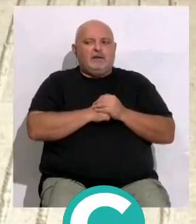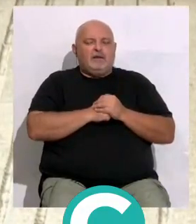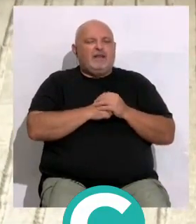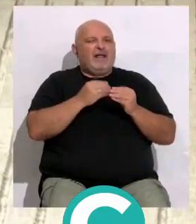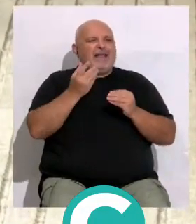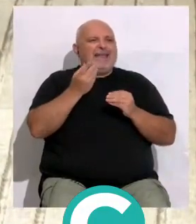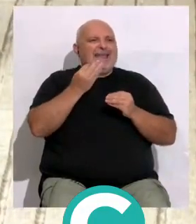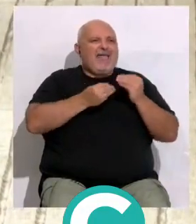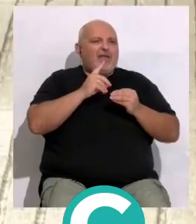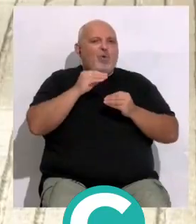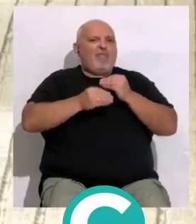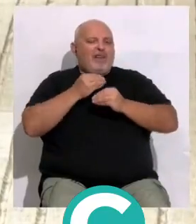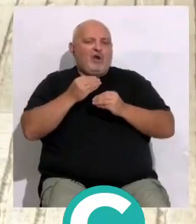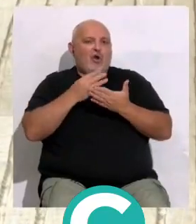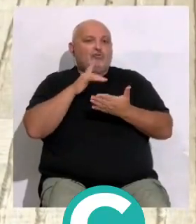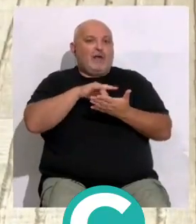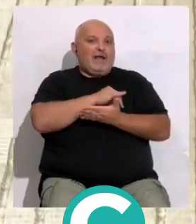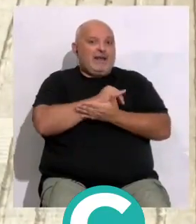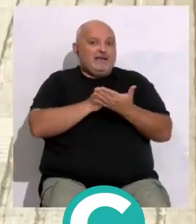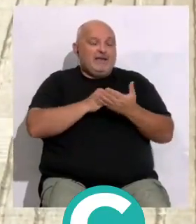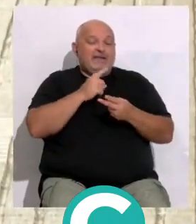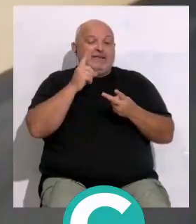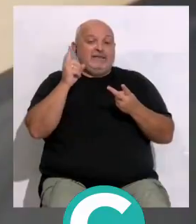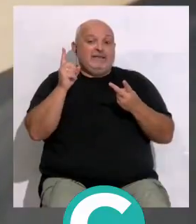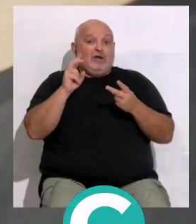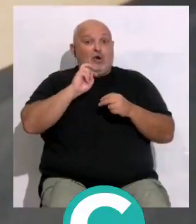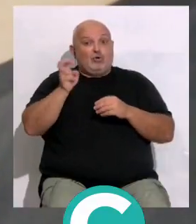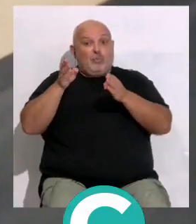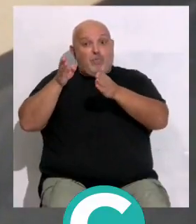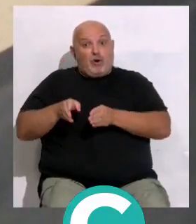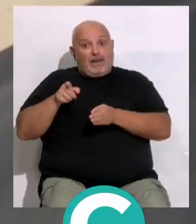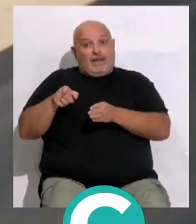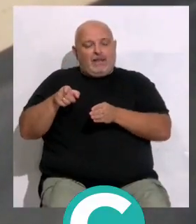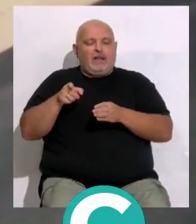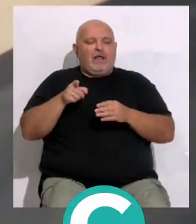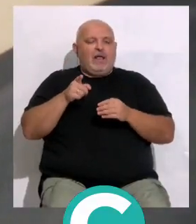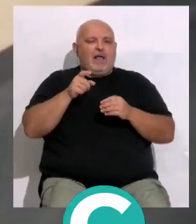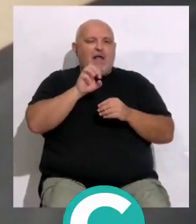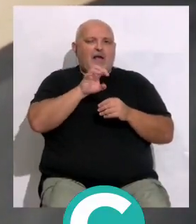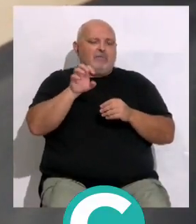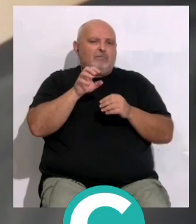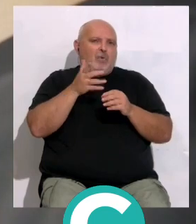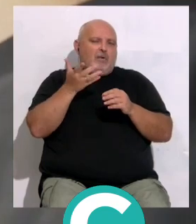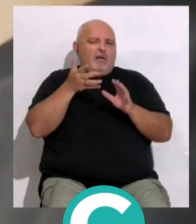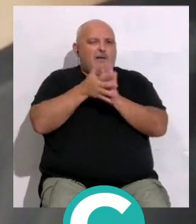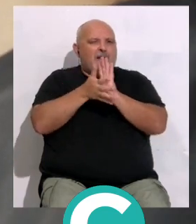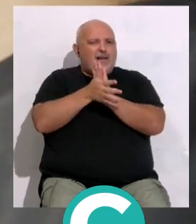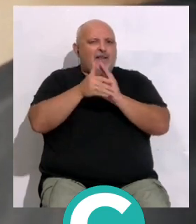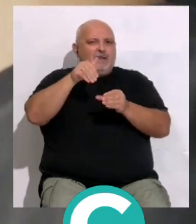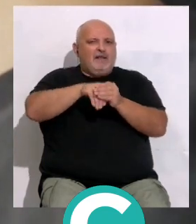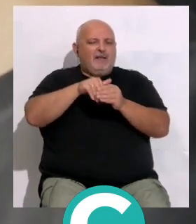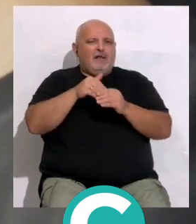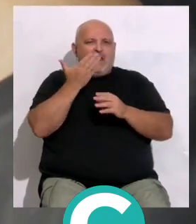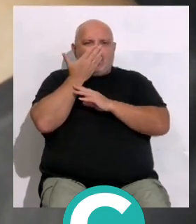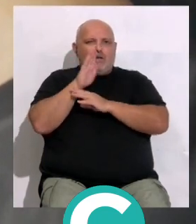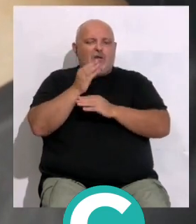Qué hacer y qué no hacer con las crisis. Y el segundo bloque sería ya la alfabetización, y se habla pues de trastornos